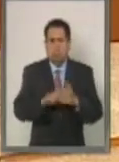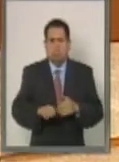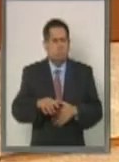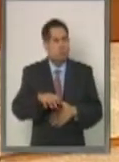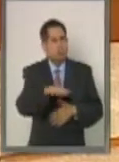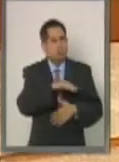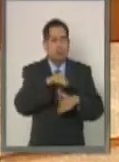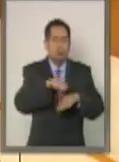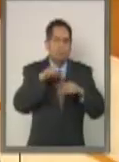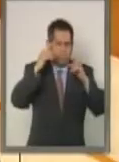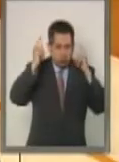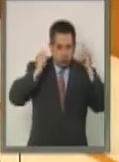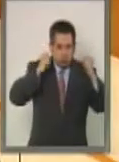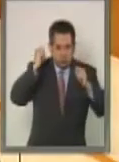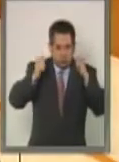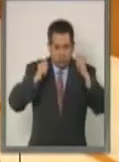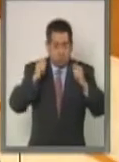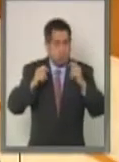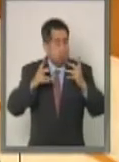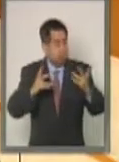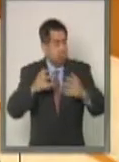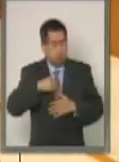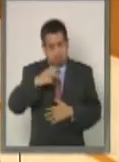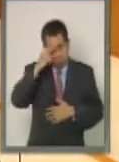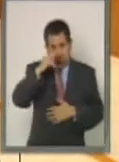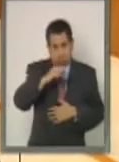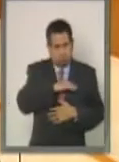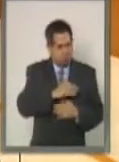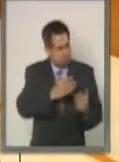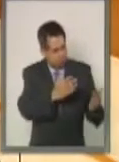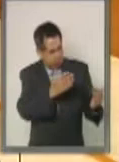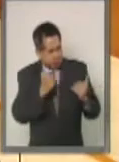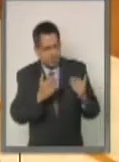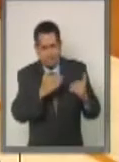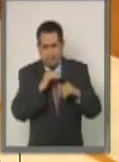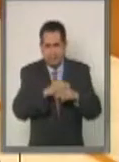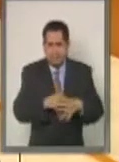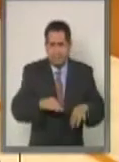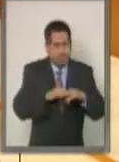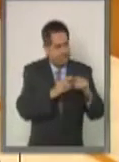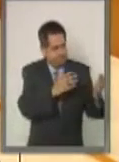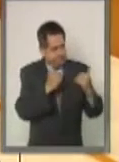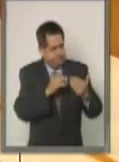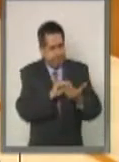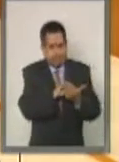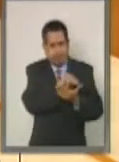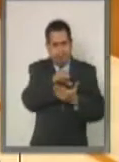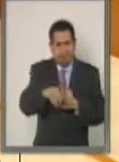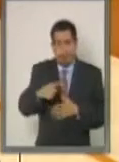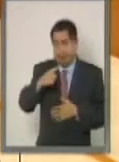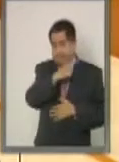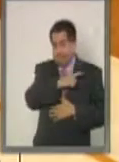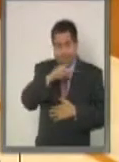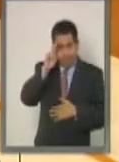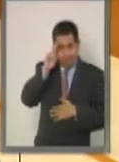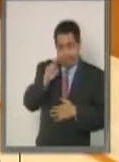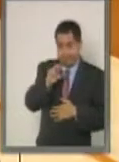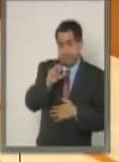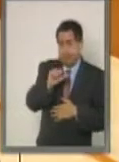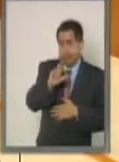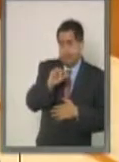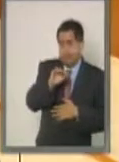sector turismo, México puede atraer importantes inversiones saudíes que